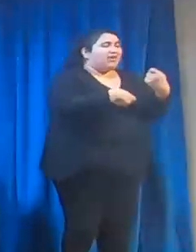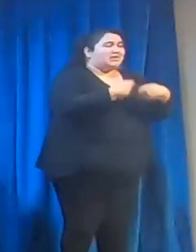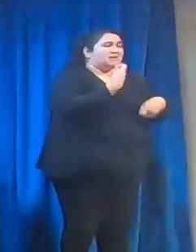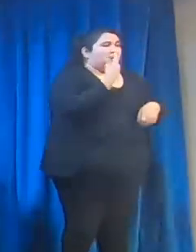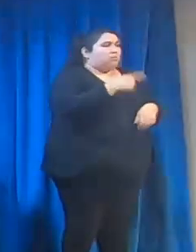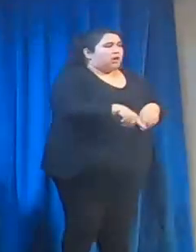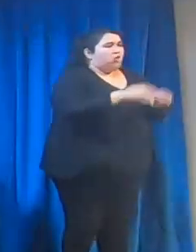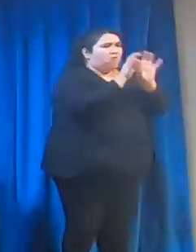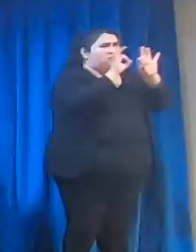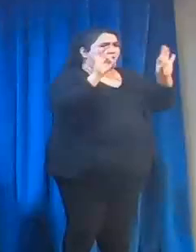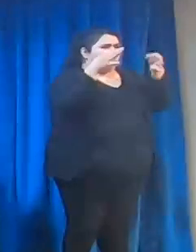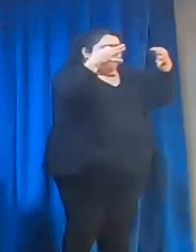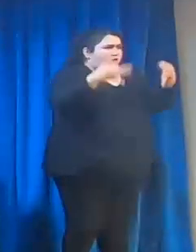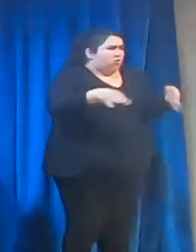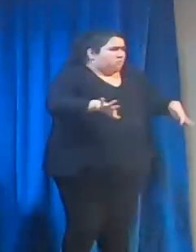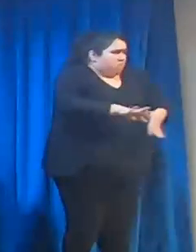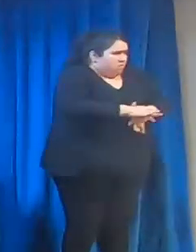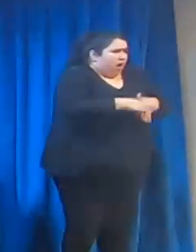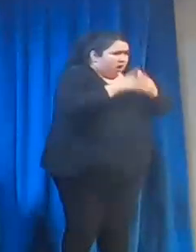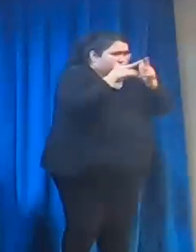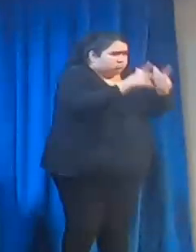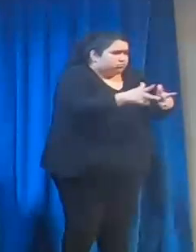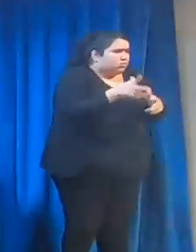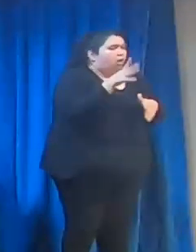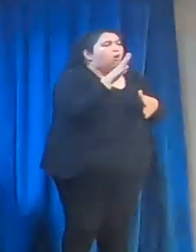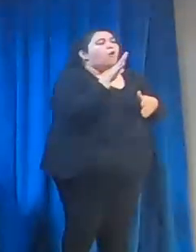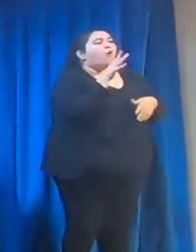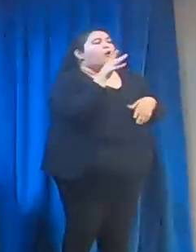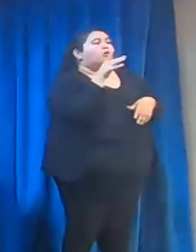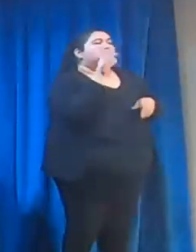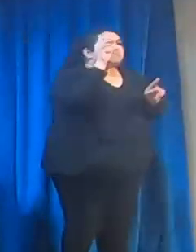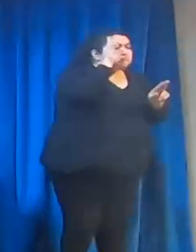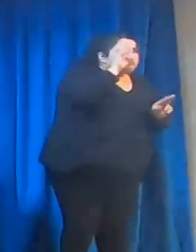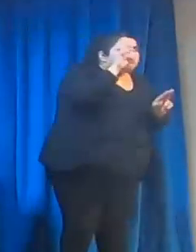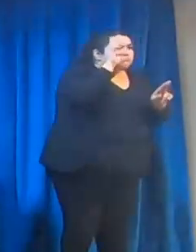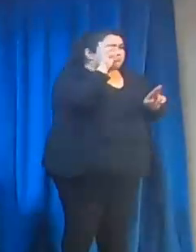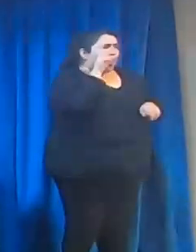recurrir a frases formales ni a comportamientos grandilocuentes como el tratarse de usted.